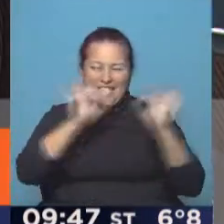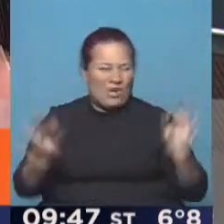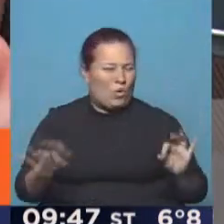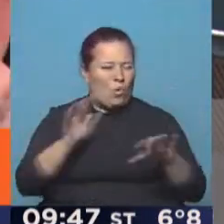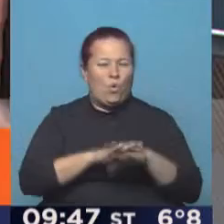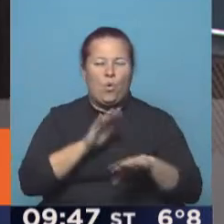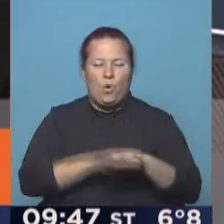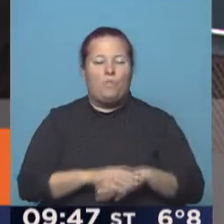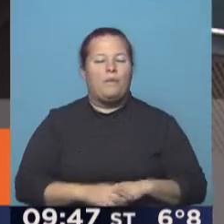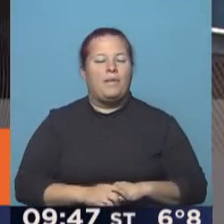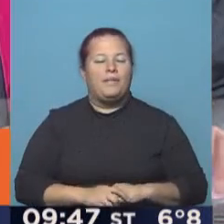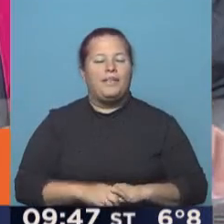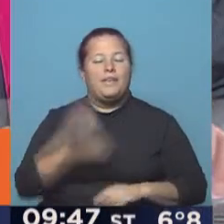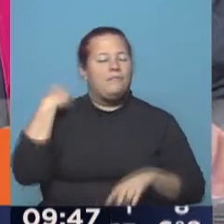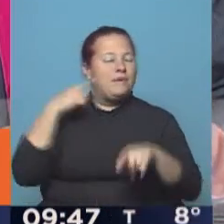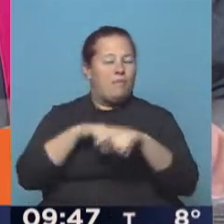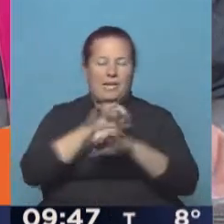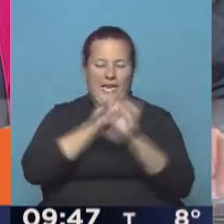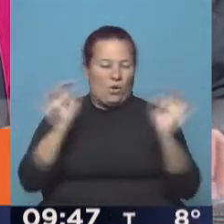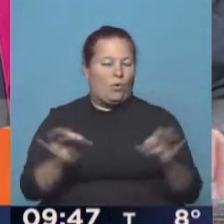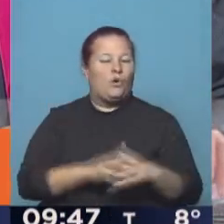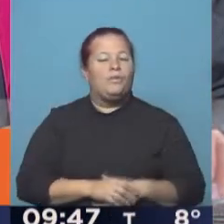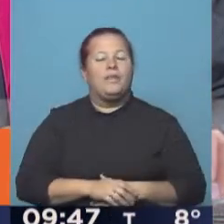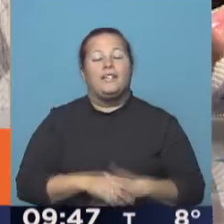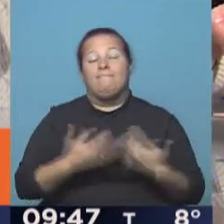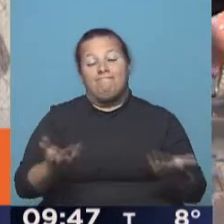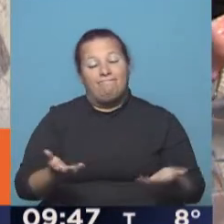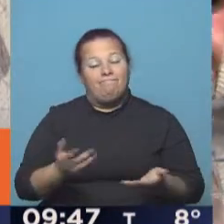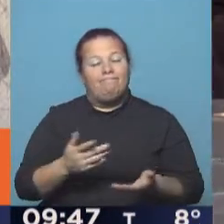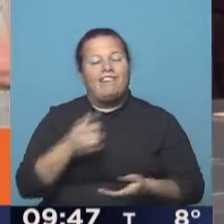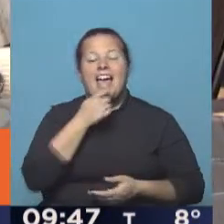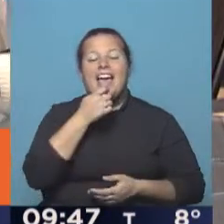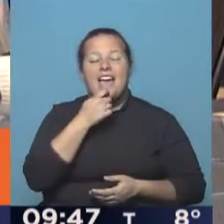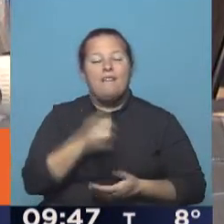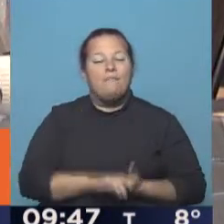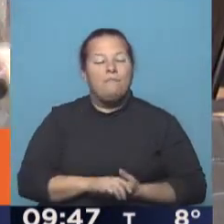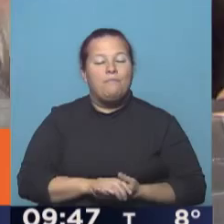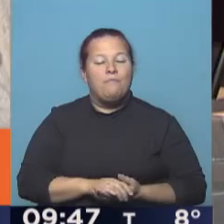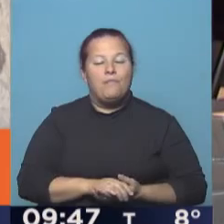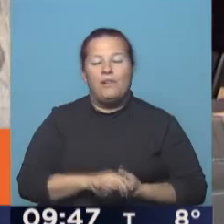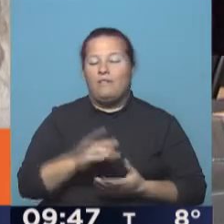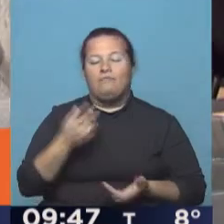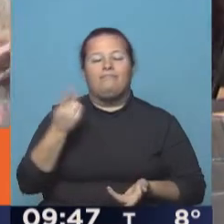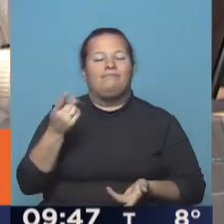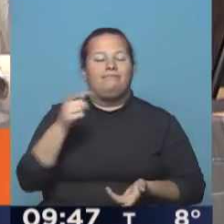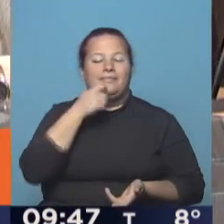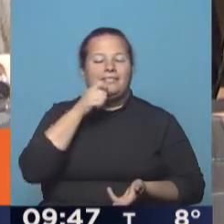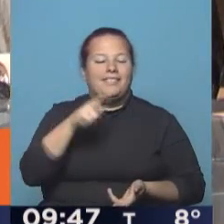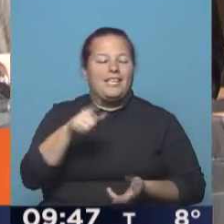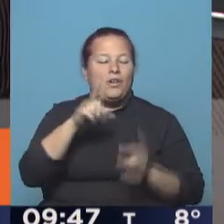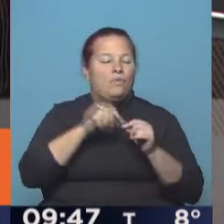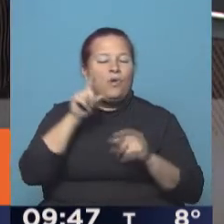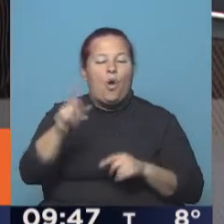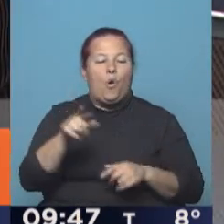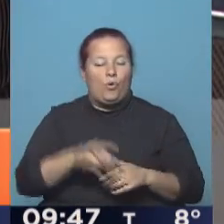ningún procesamiento en ese momento, cosa que el ejemplo cundió sin duda del que es el número